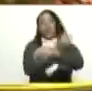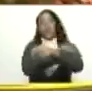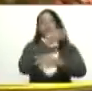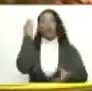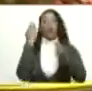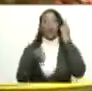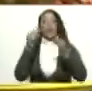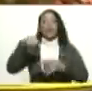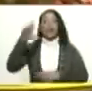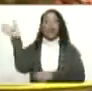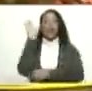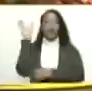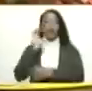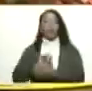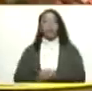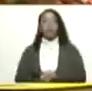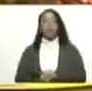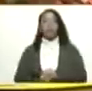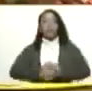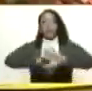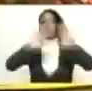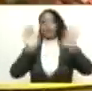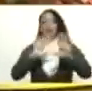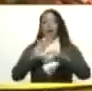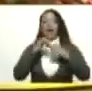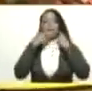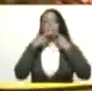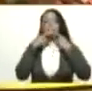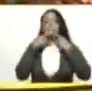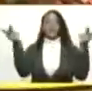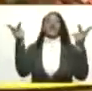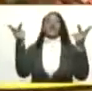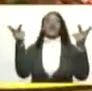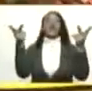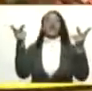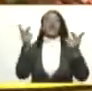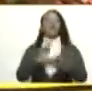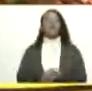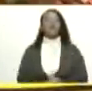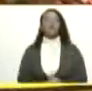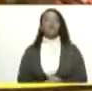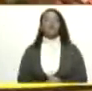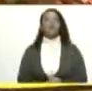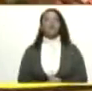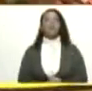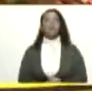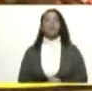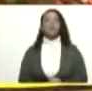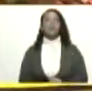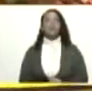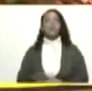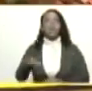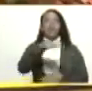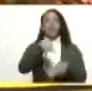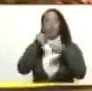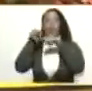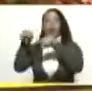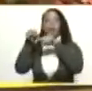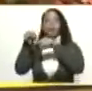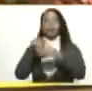Caracas. Ya ha salido información, parte de información de todos estos casos,